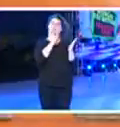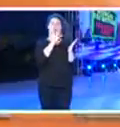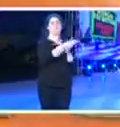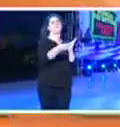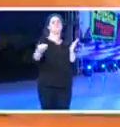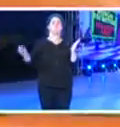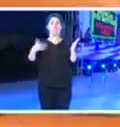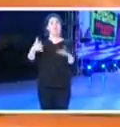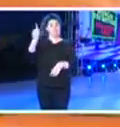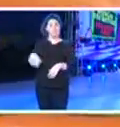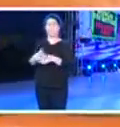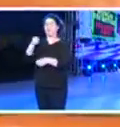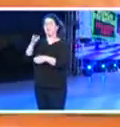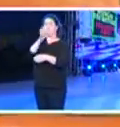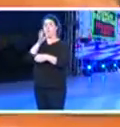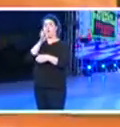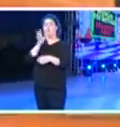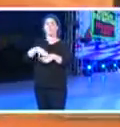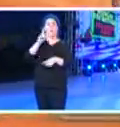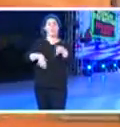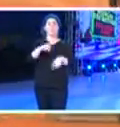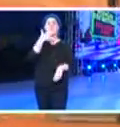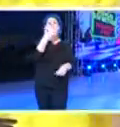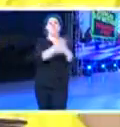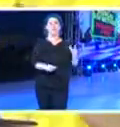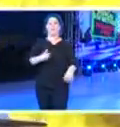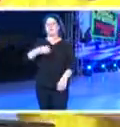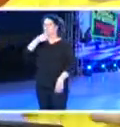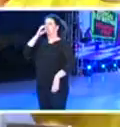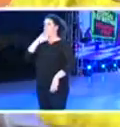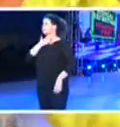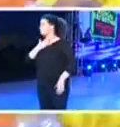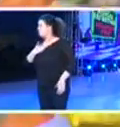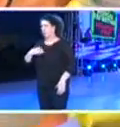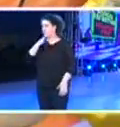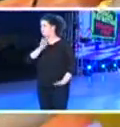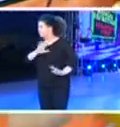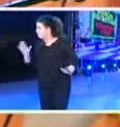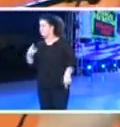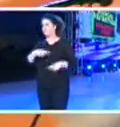Tengo una botella de agua para cuando alguien falla el mal trago pasar.